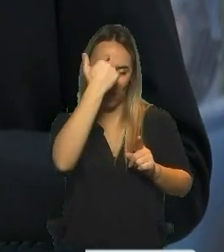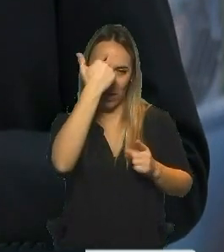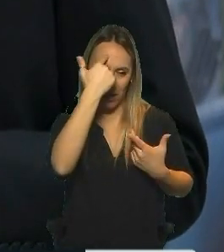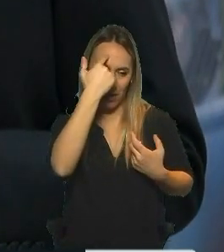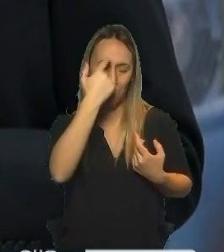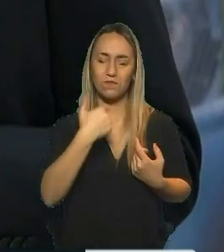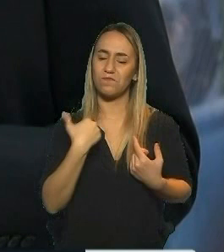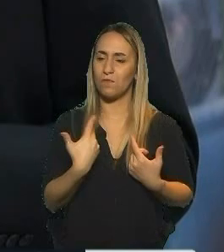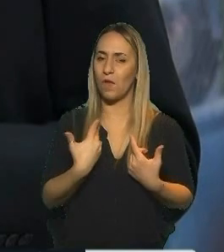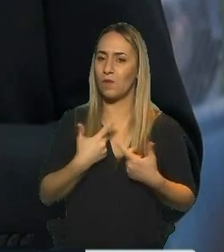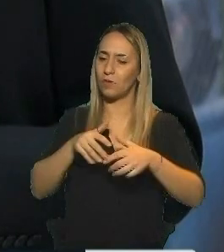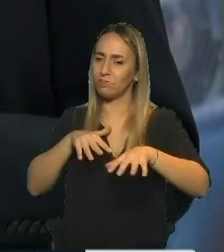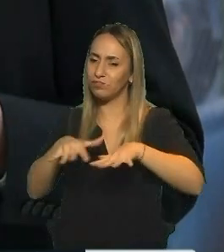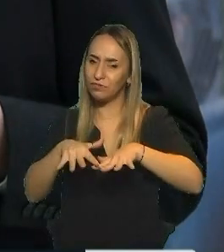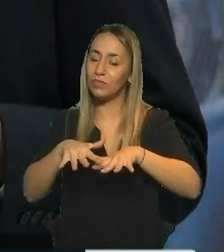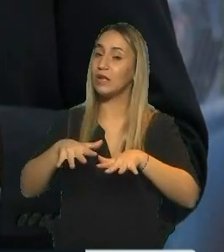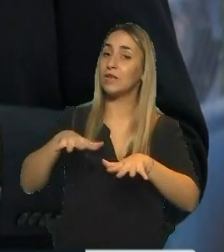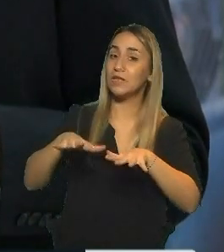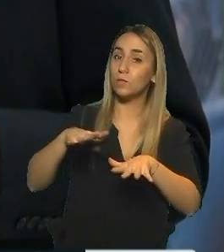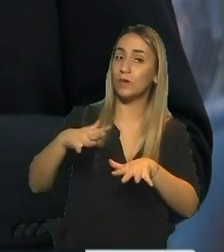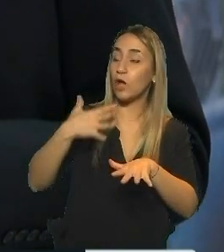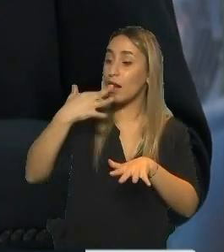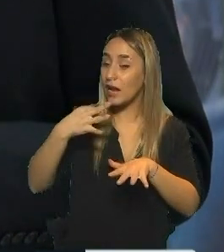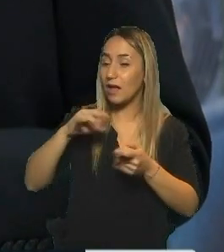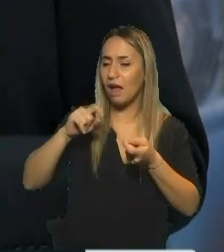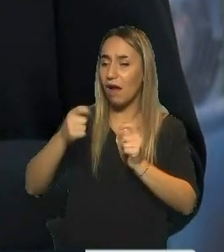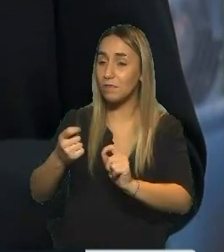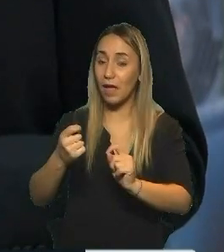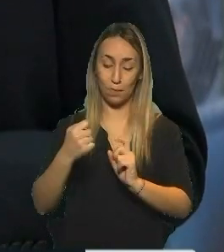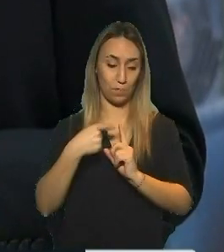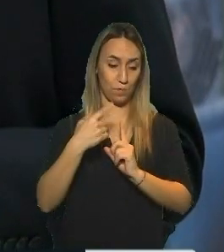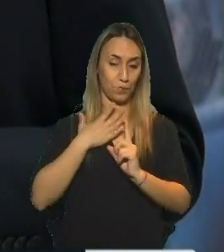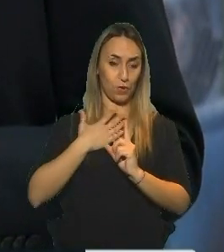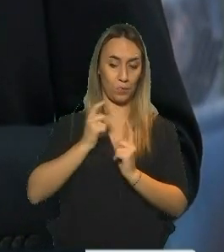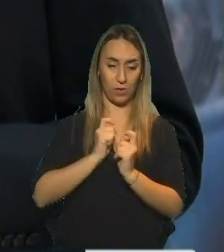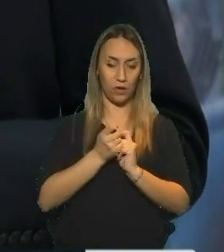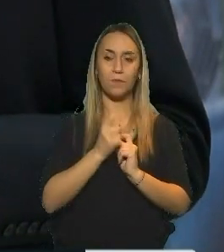permitan cambiar la realidad individual y la realidad colectiva.